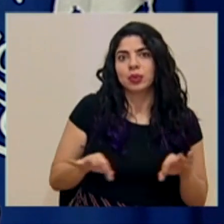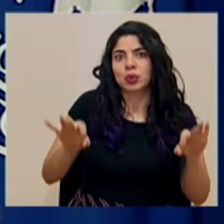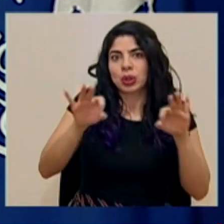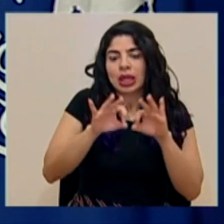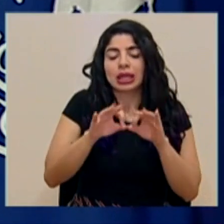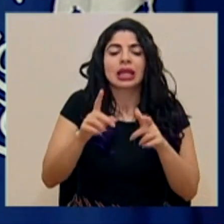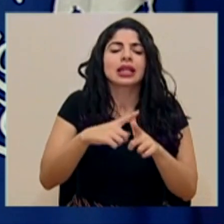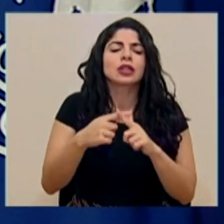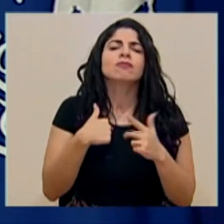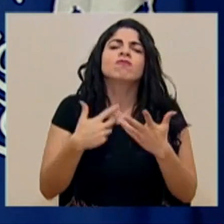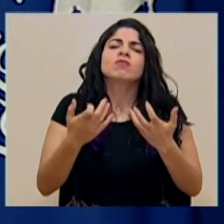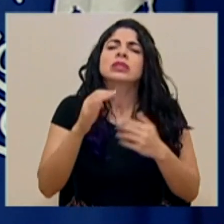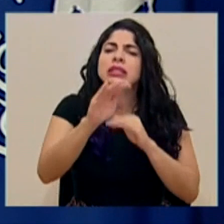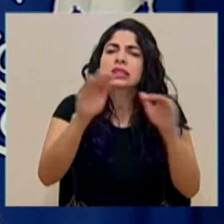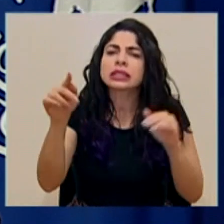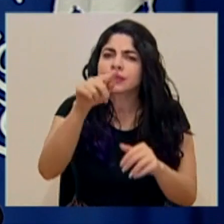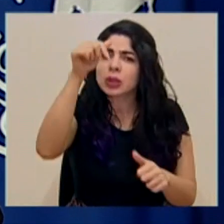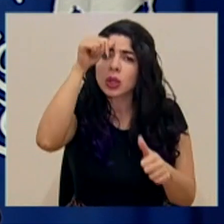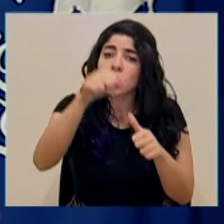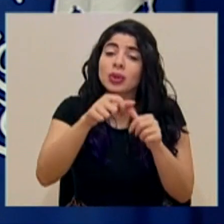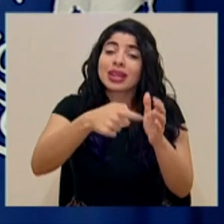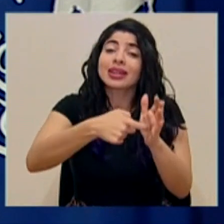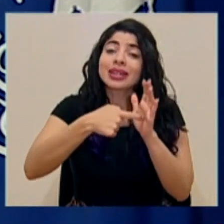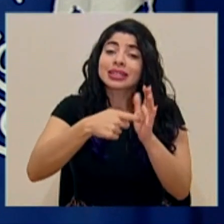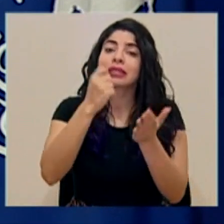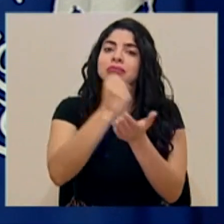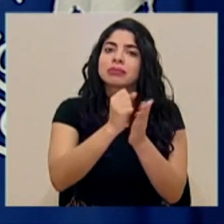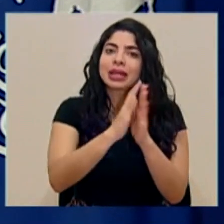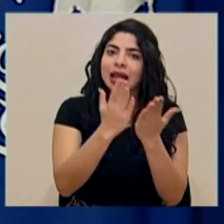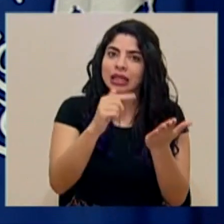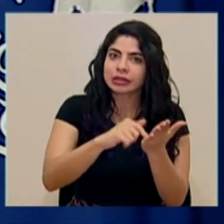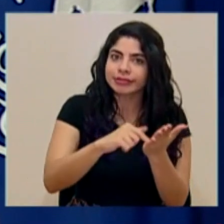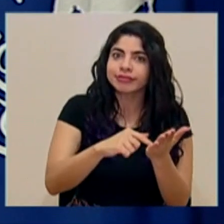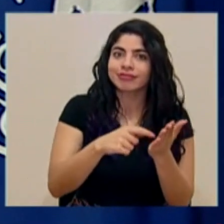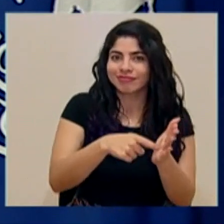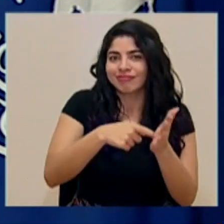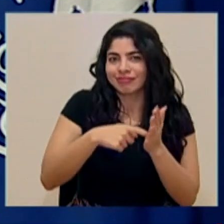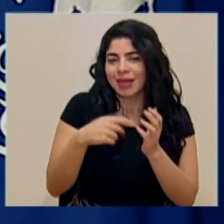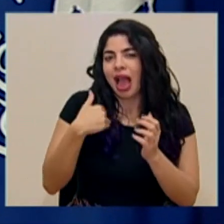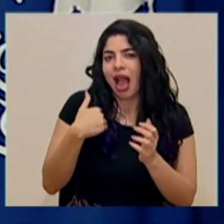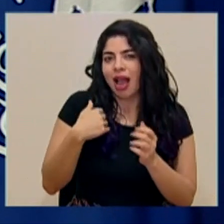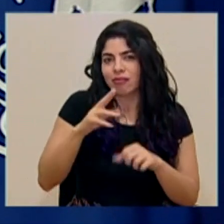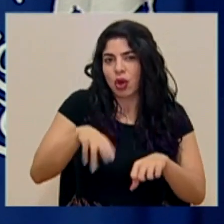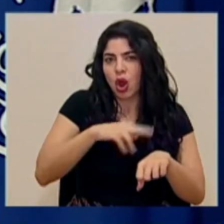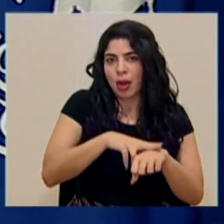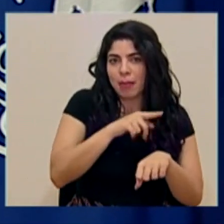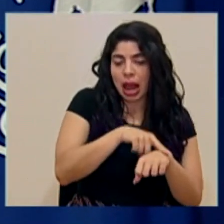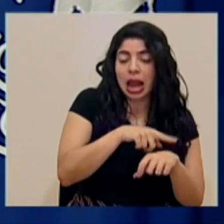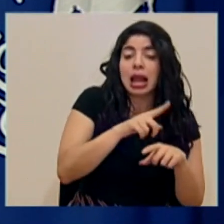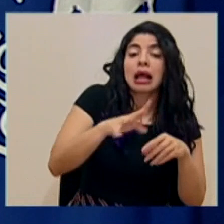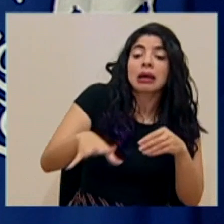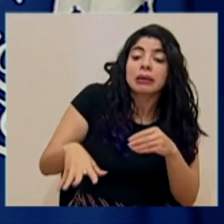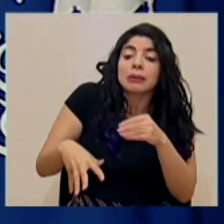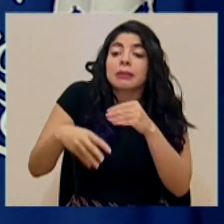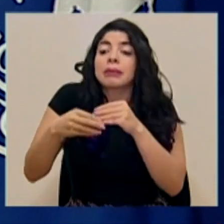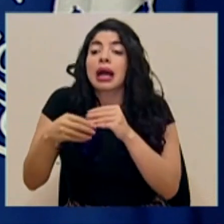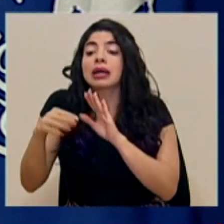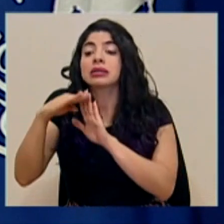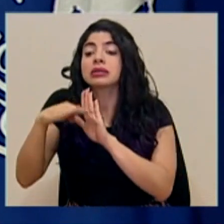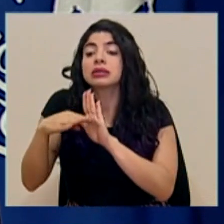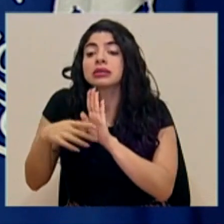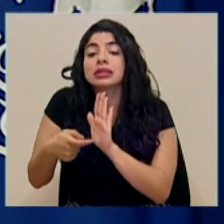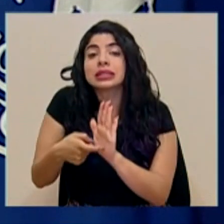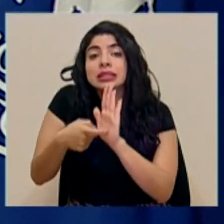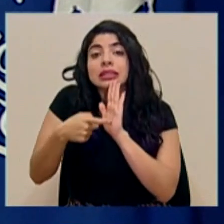Quiero entonces recordar que además de los requisitos migratorios que el país exige normalmente, los requerimientos para